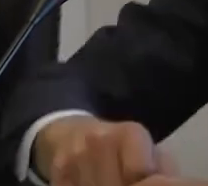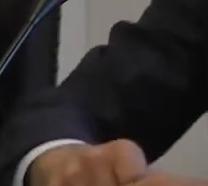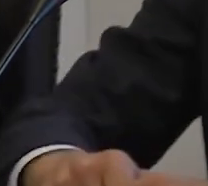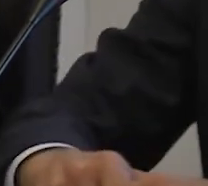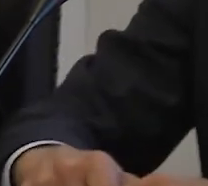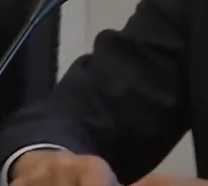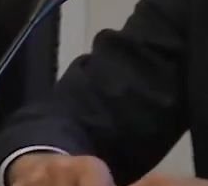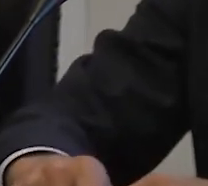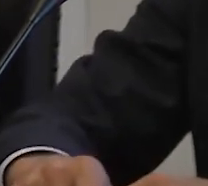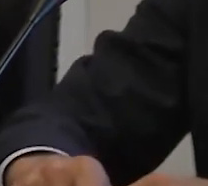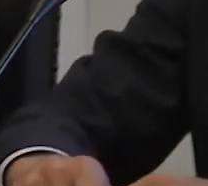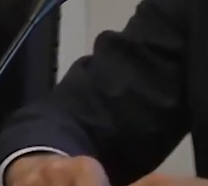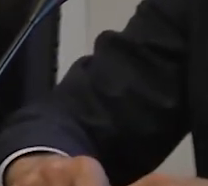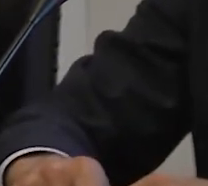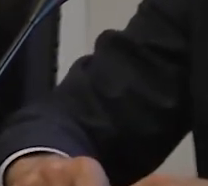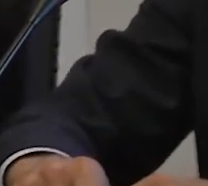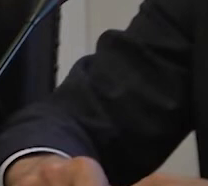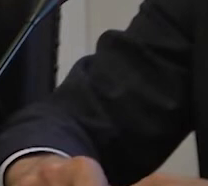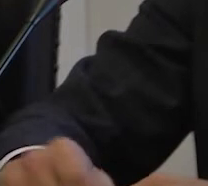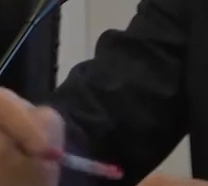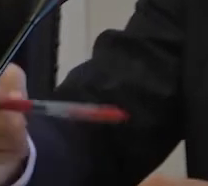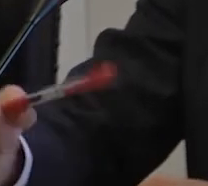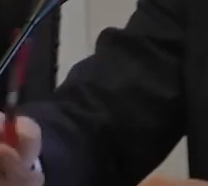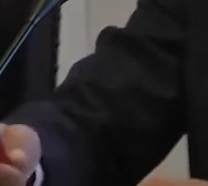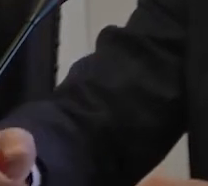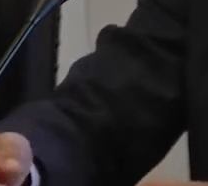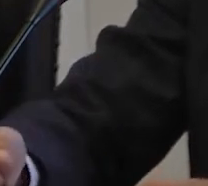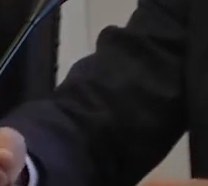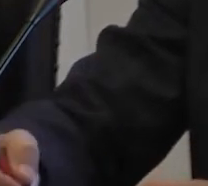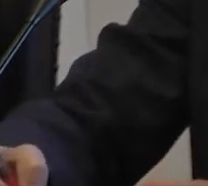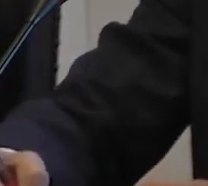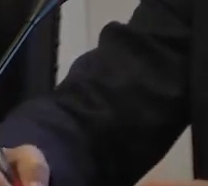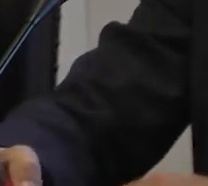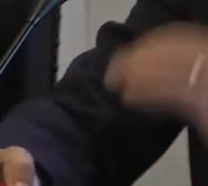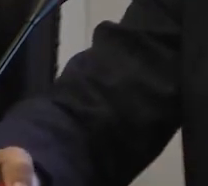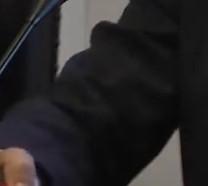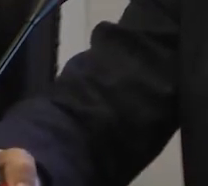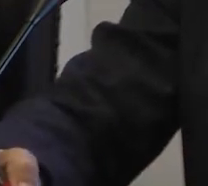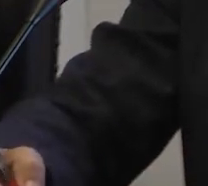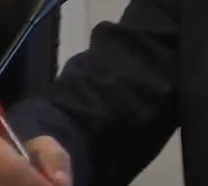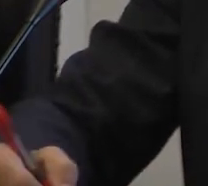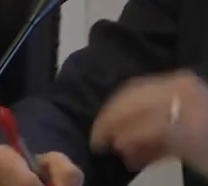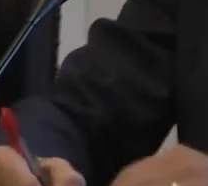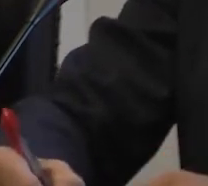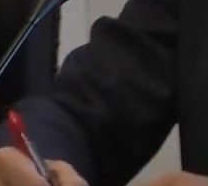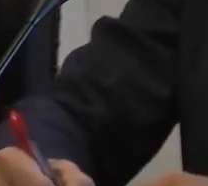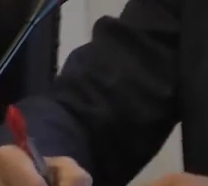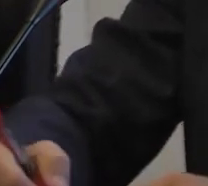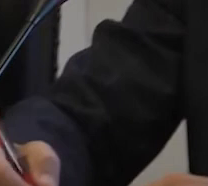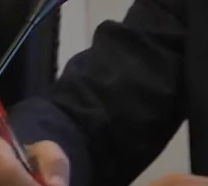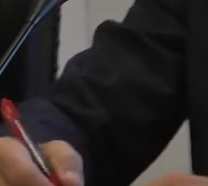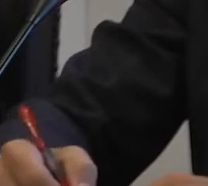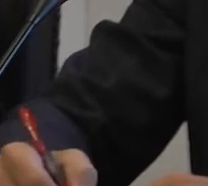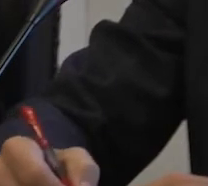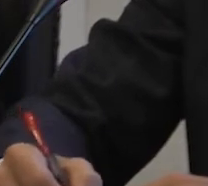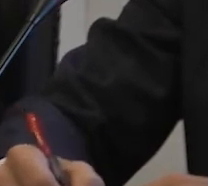que empezamos este 165 periodo ordinario de sesiones que tienen por sede